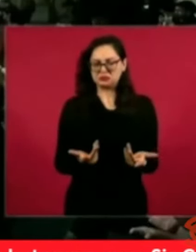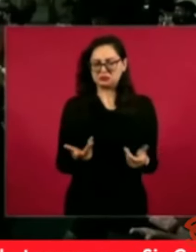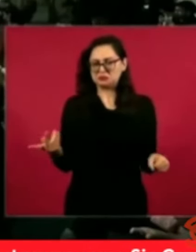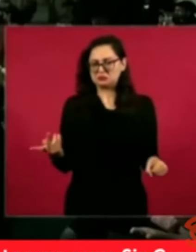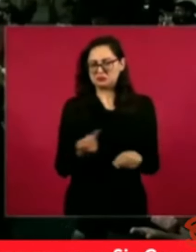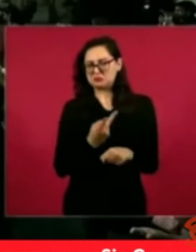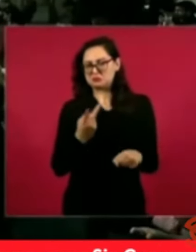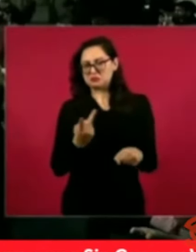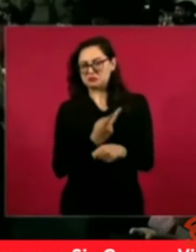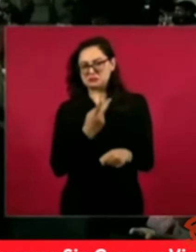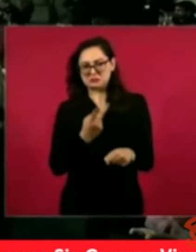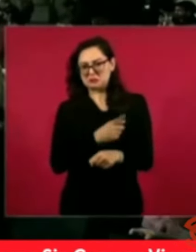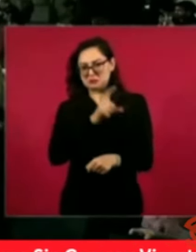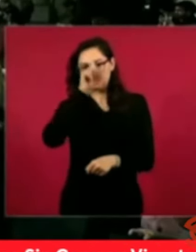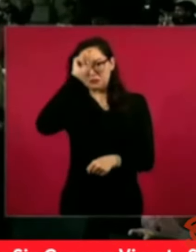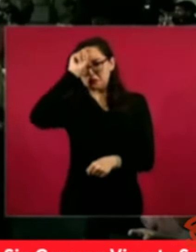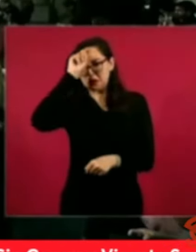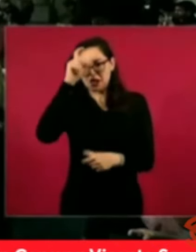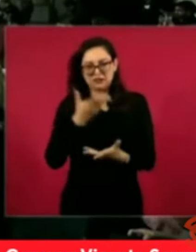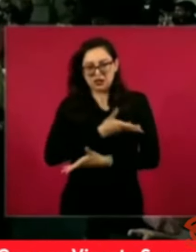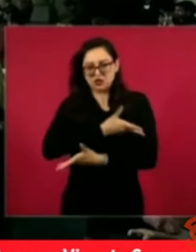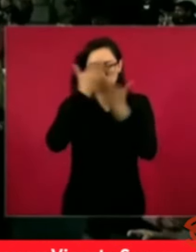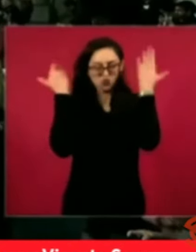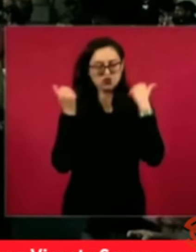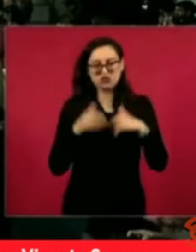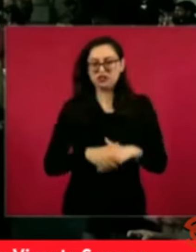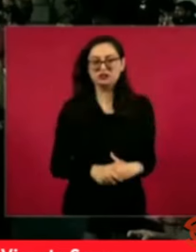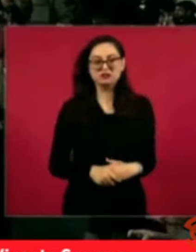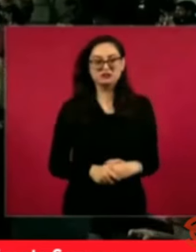esté sucediendo, cómo abrieron los mercados hoy.